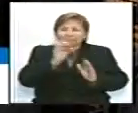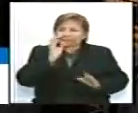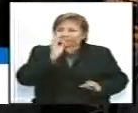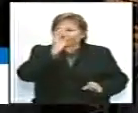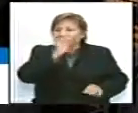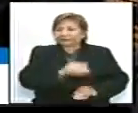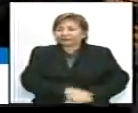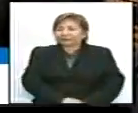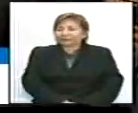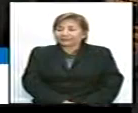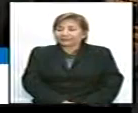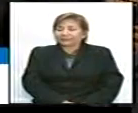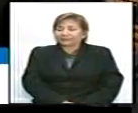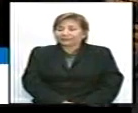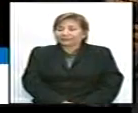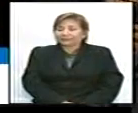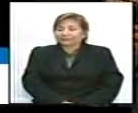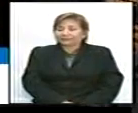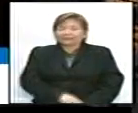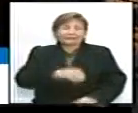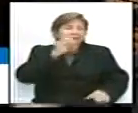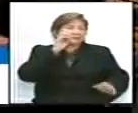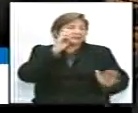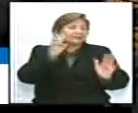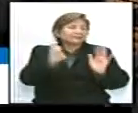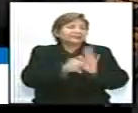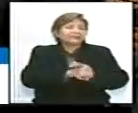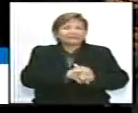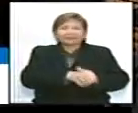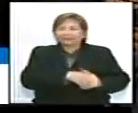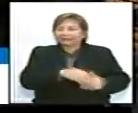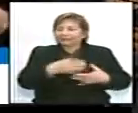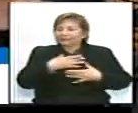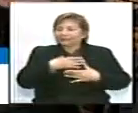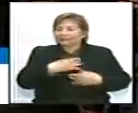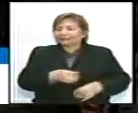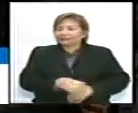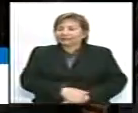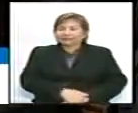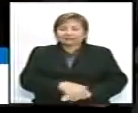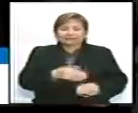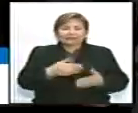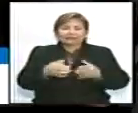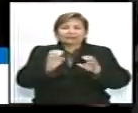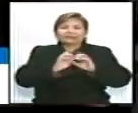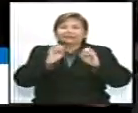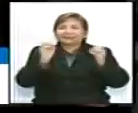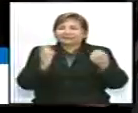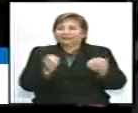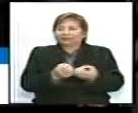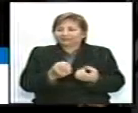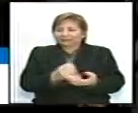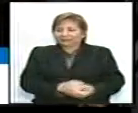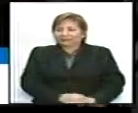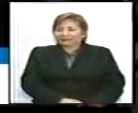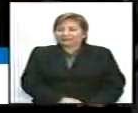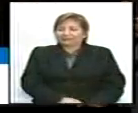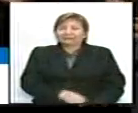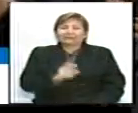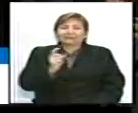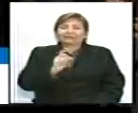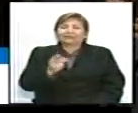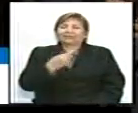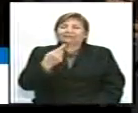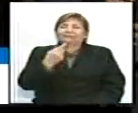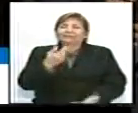futuro. Por ejemplo, es interesante ver en cuanto a equipos no solamente